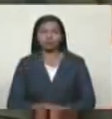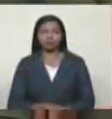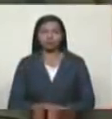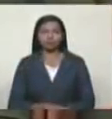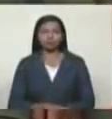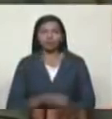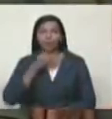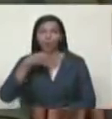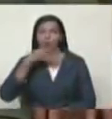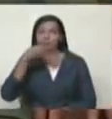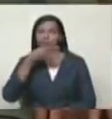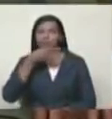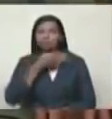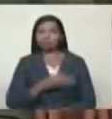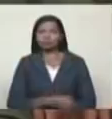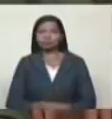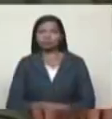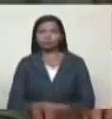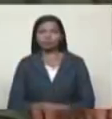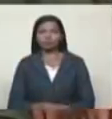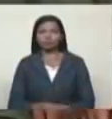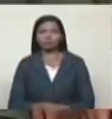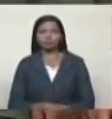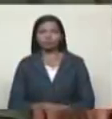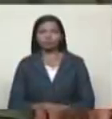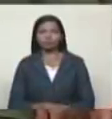Muy buenas tardes.